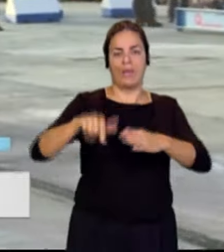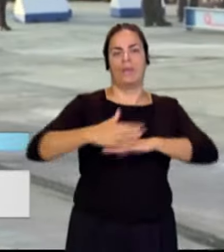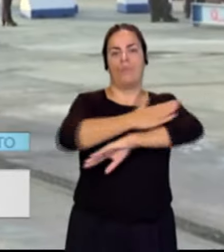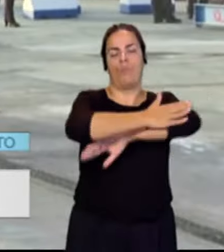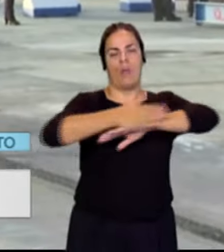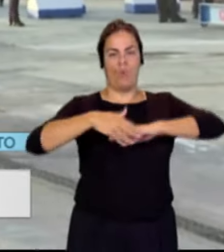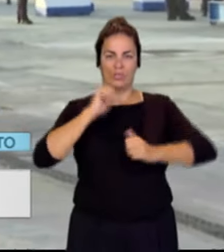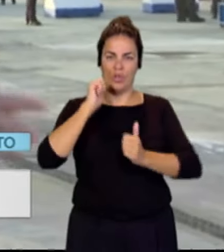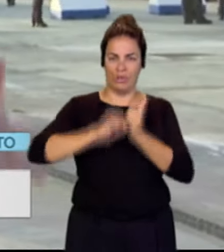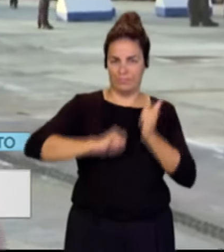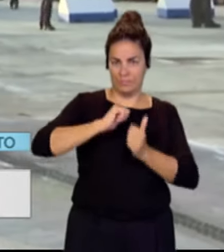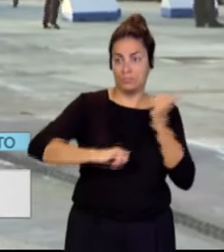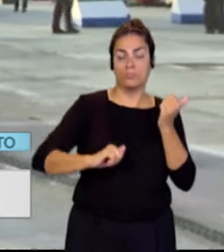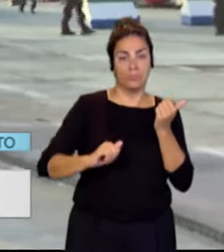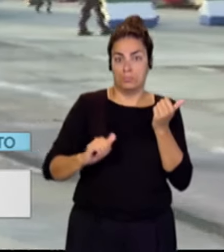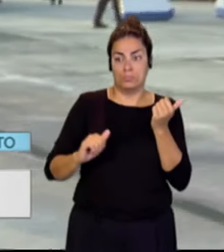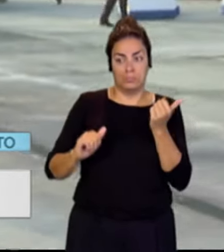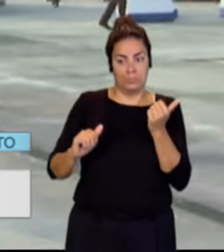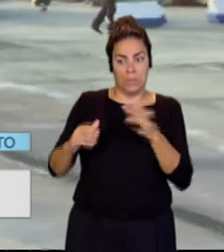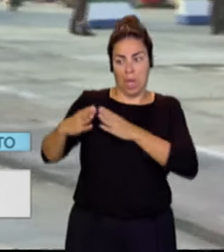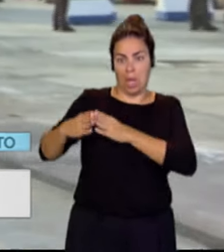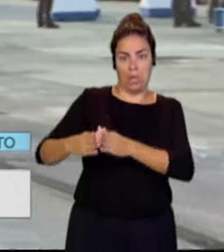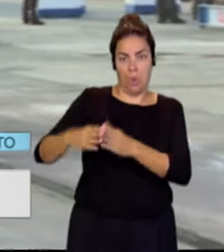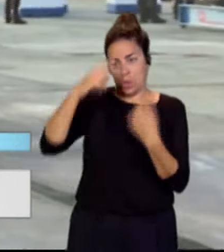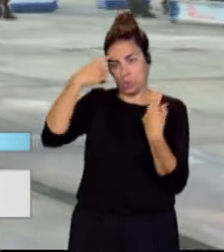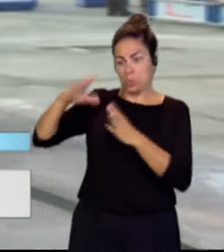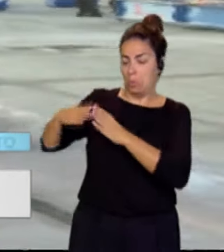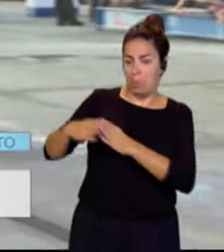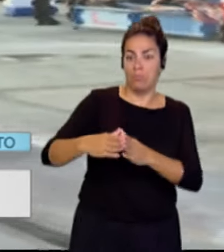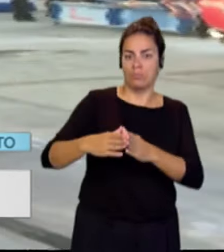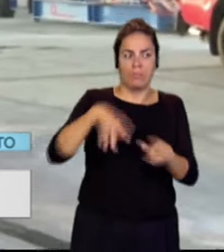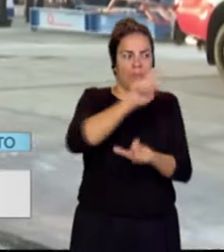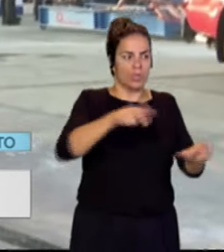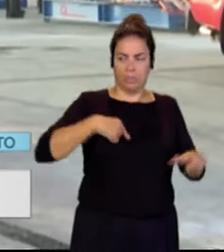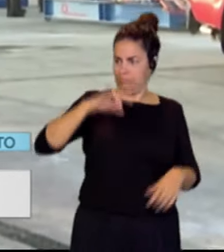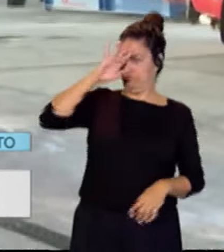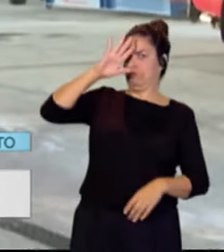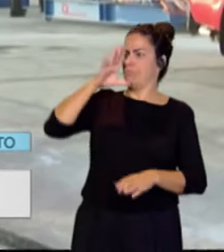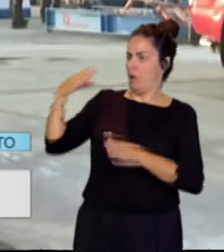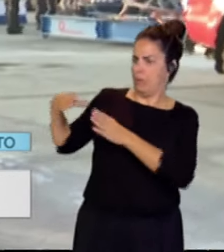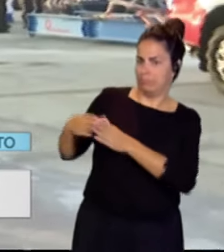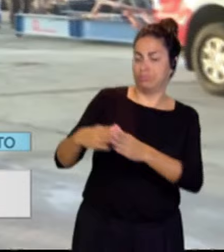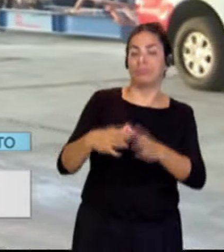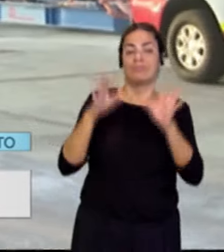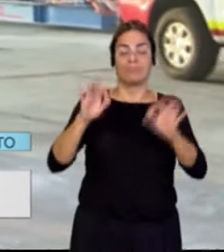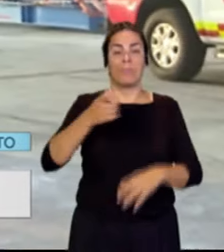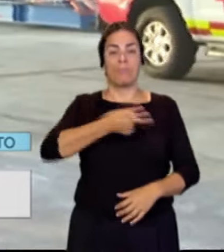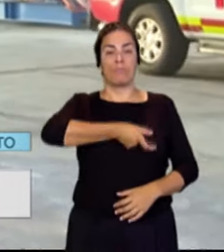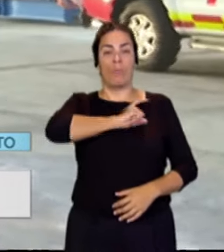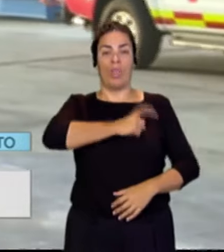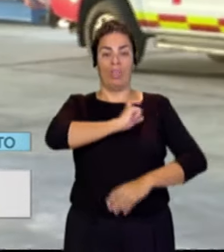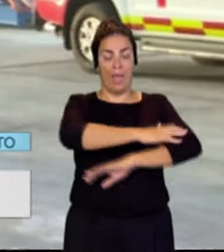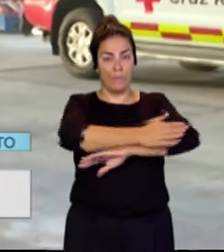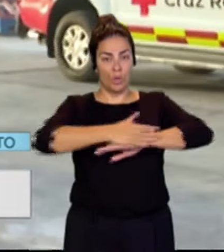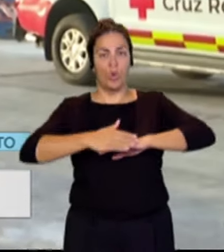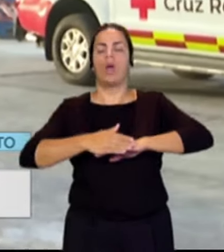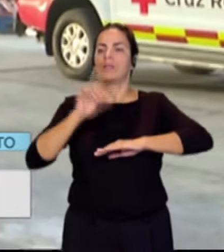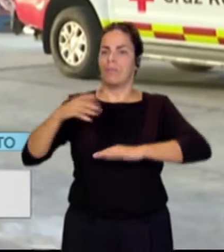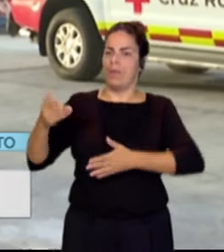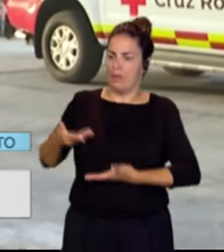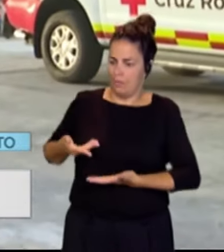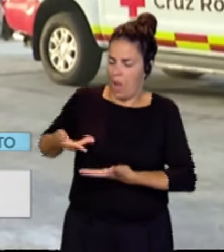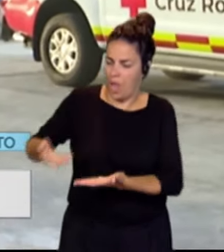hacía por sus propios medios ha cogido a todo el mundo por sorpresa fue justo la policía portuaria quienes también le ayudaron a